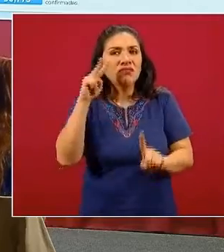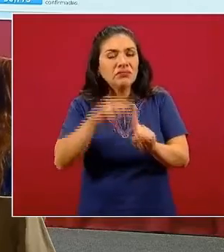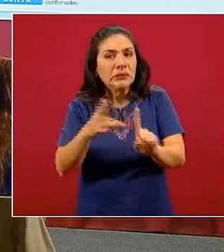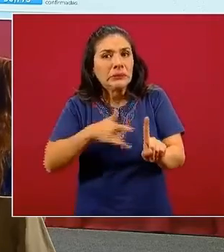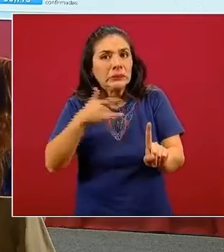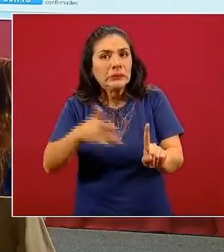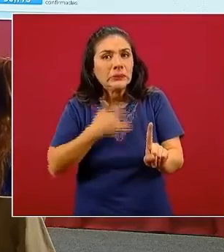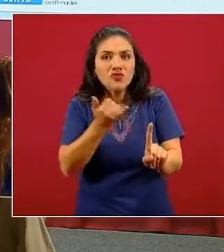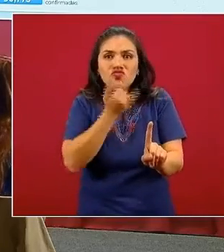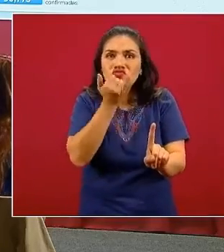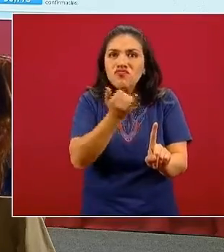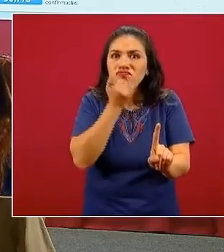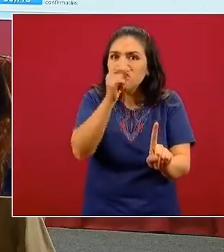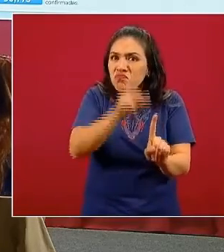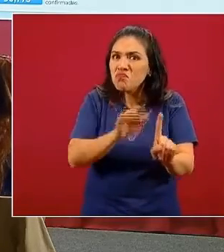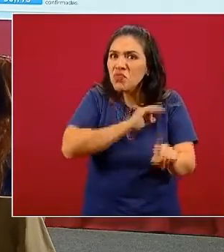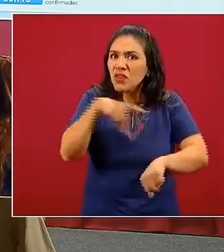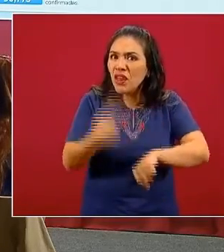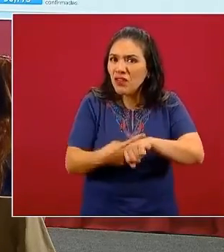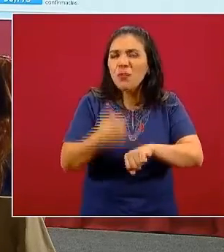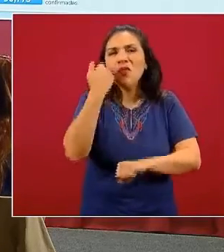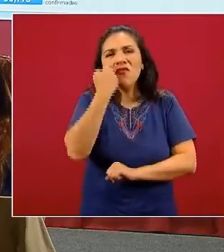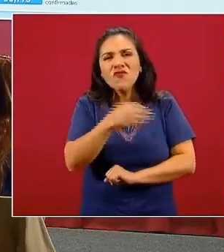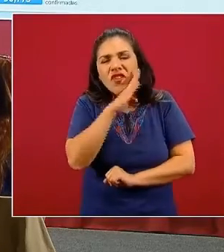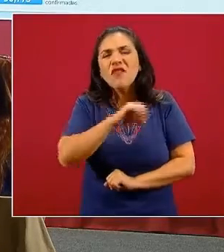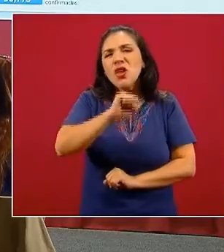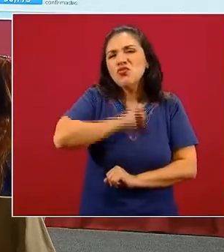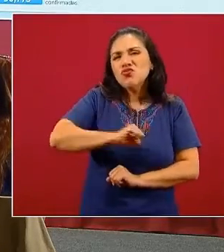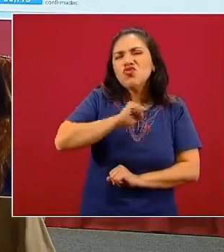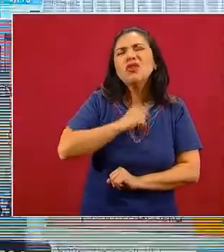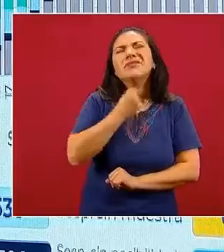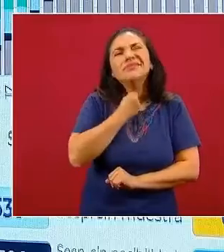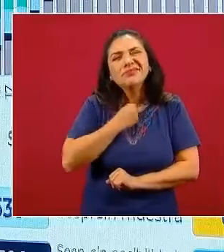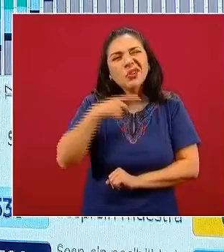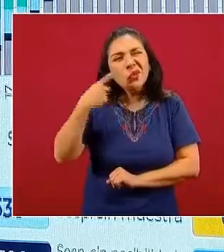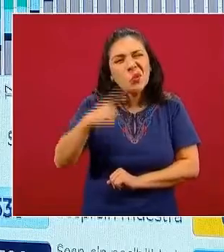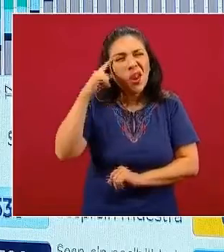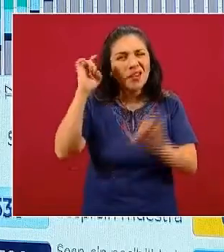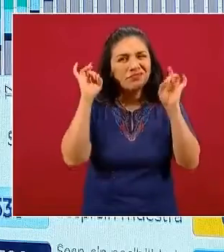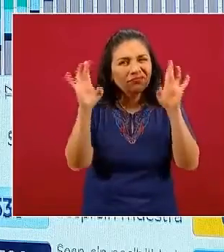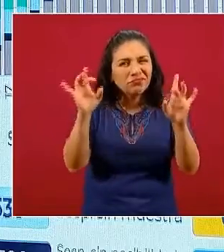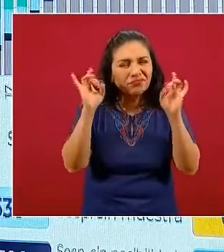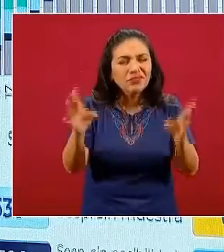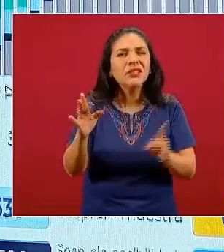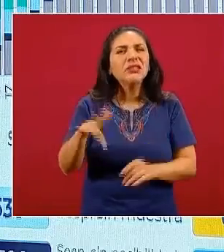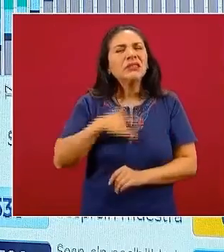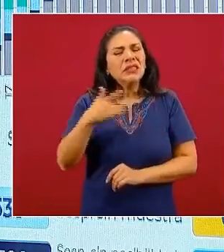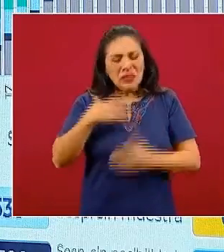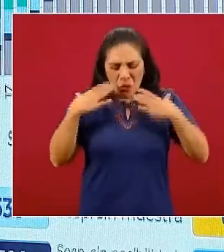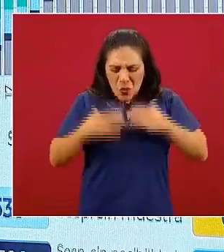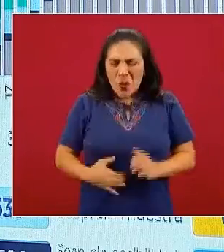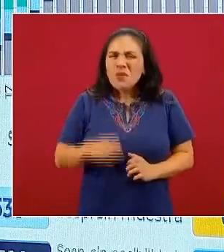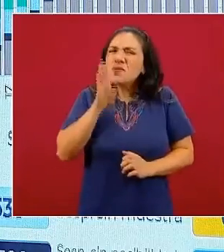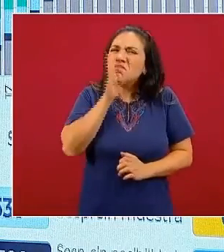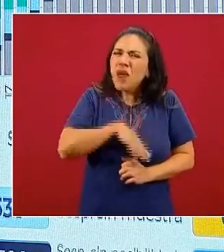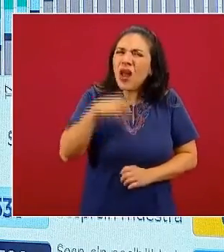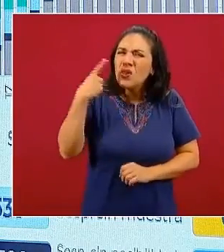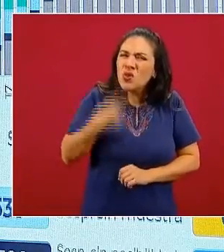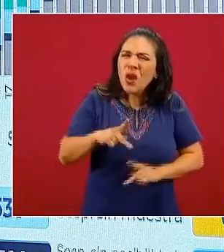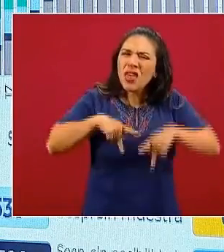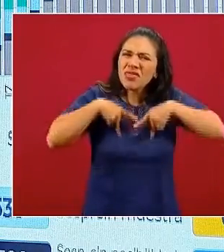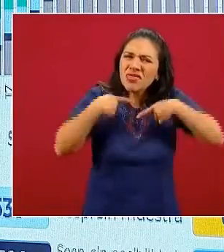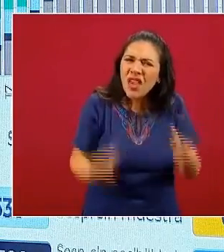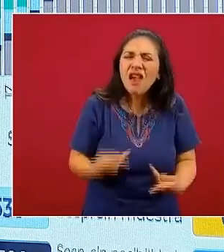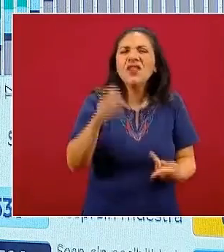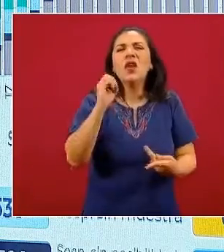de COVID. Recordar cuáles son: fiebre, tos, dolor de garganta, dolor de cabeza, malestar general, debilidad